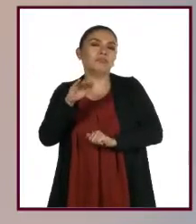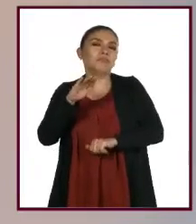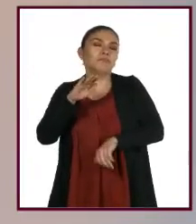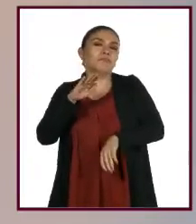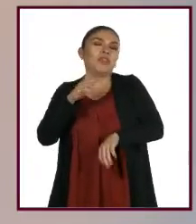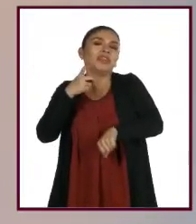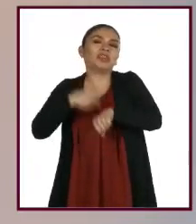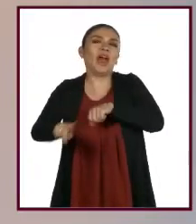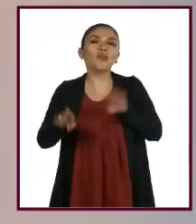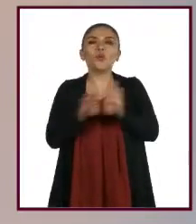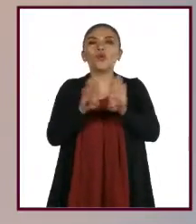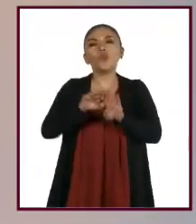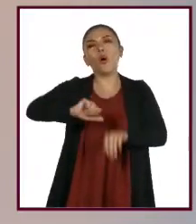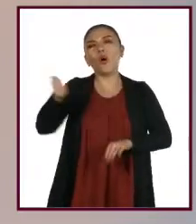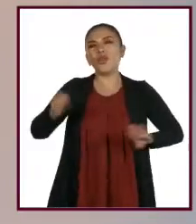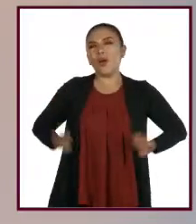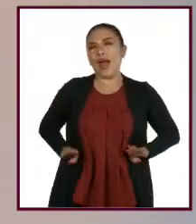que vimos en los otros